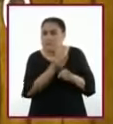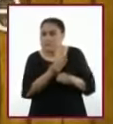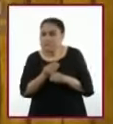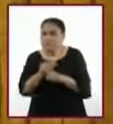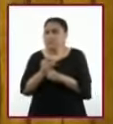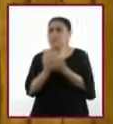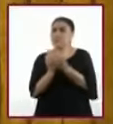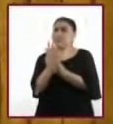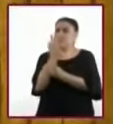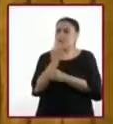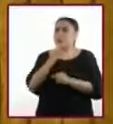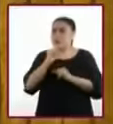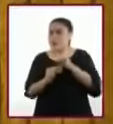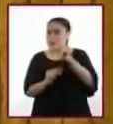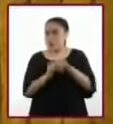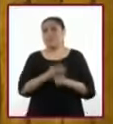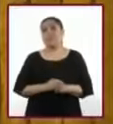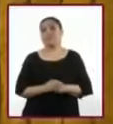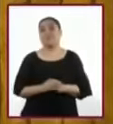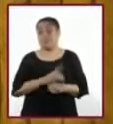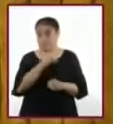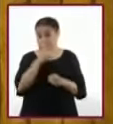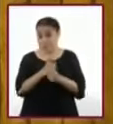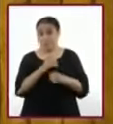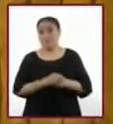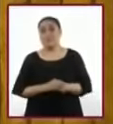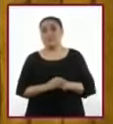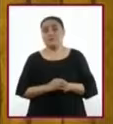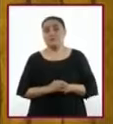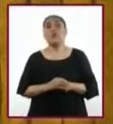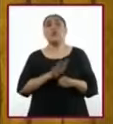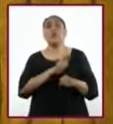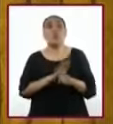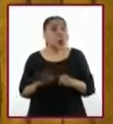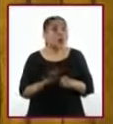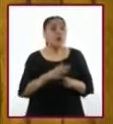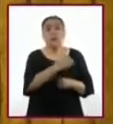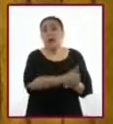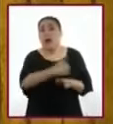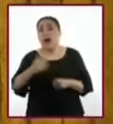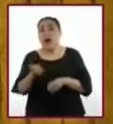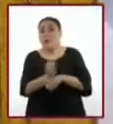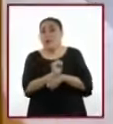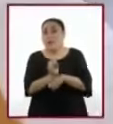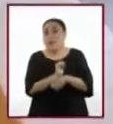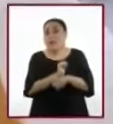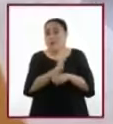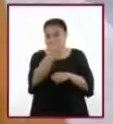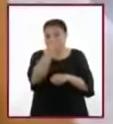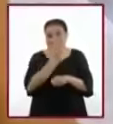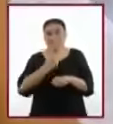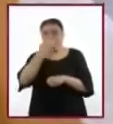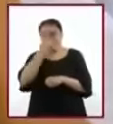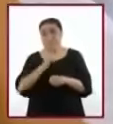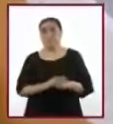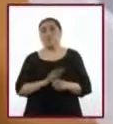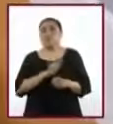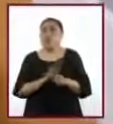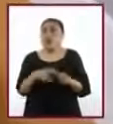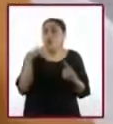por paso. Paso 1. Elaboración de fichas del personaje, donde debemos tomar en cuenta el nombre